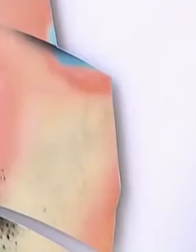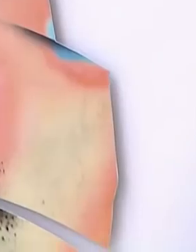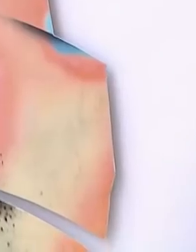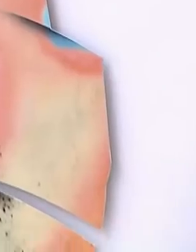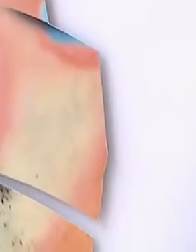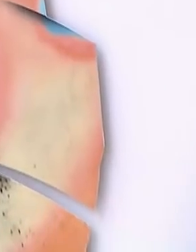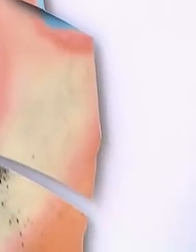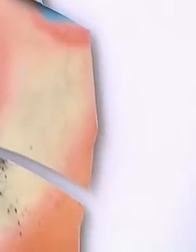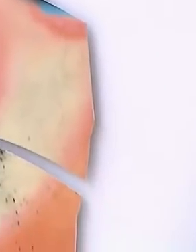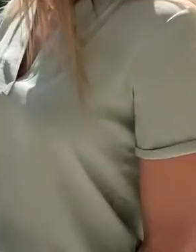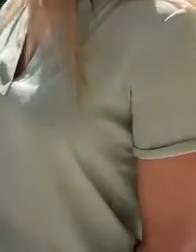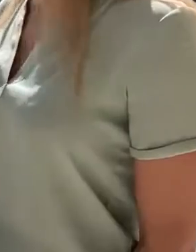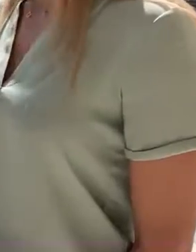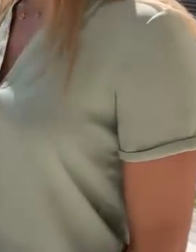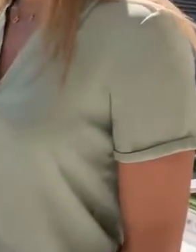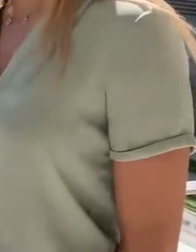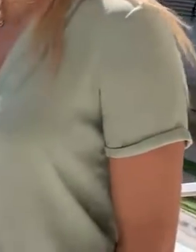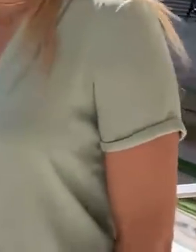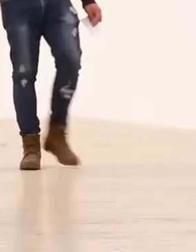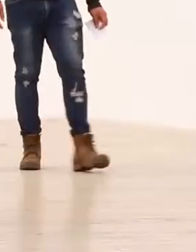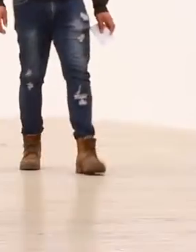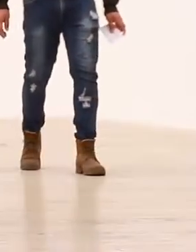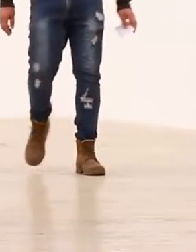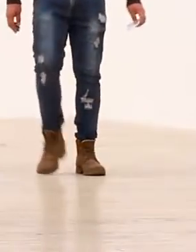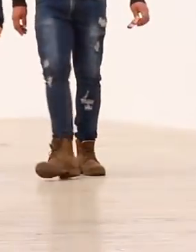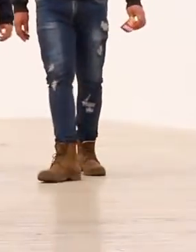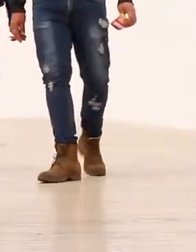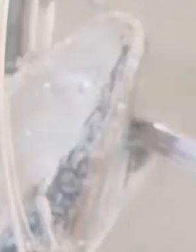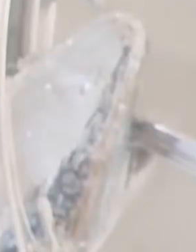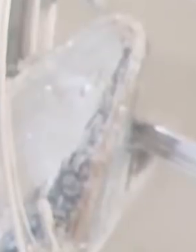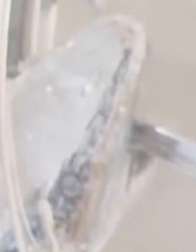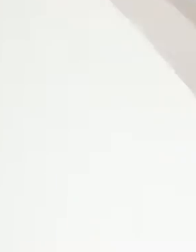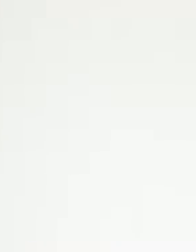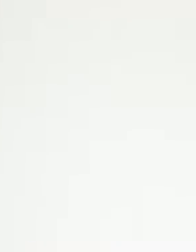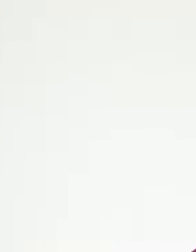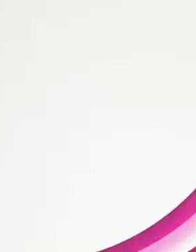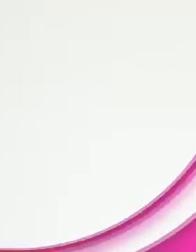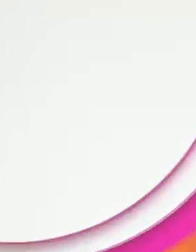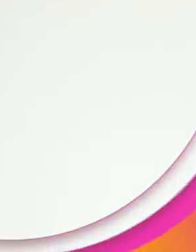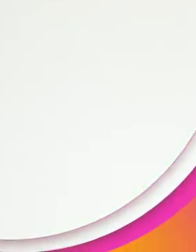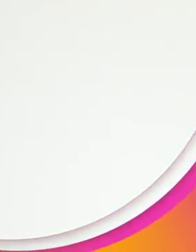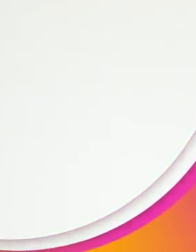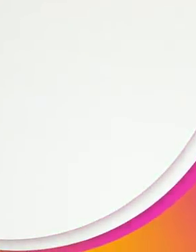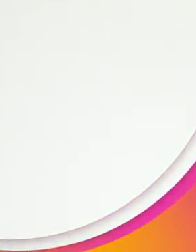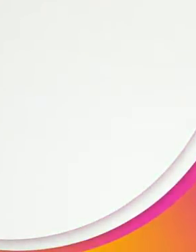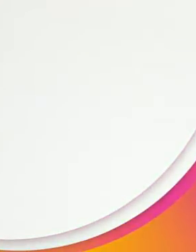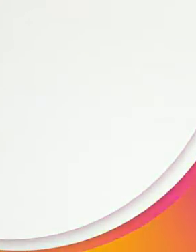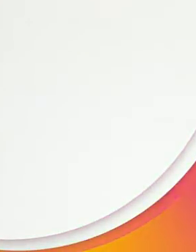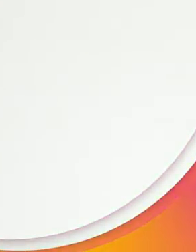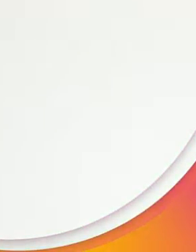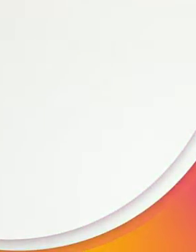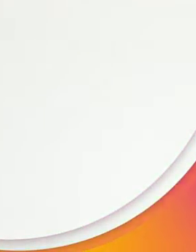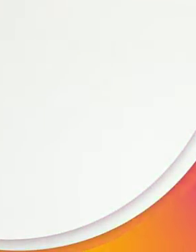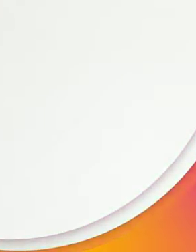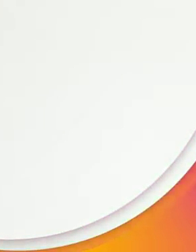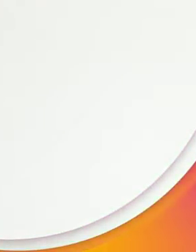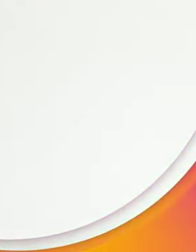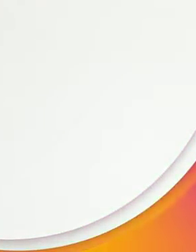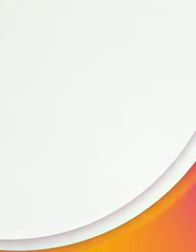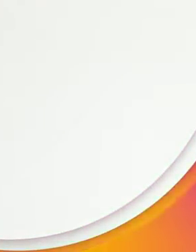Urs Fischer. Es la primera que tenemos en México de este artista. De todo. Martes a jueves, 18:30